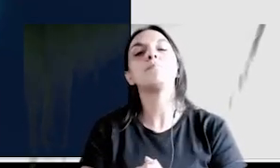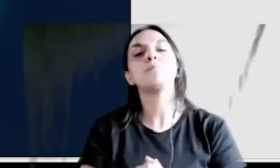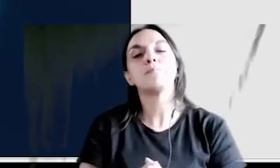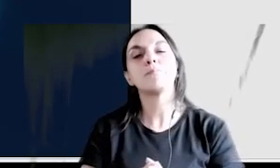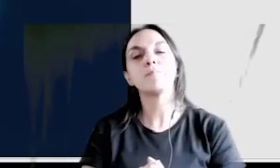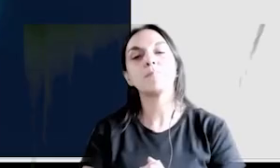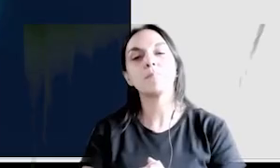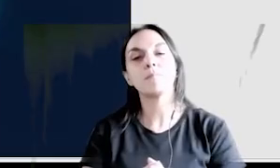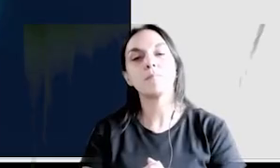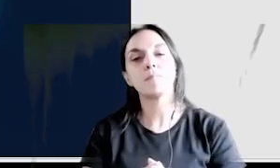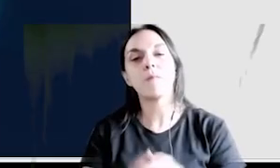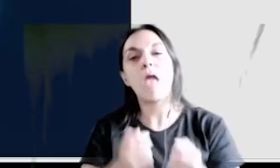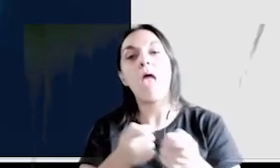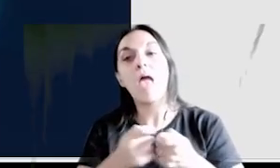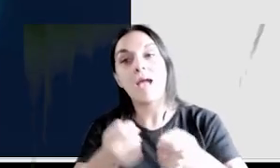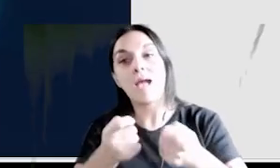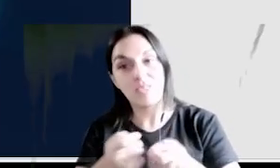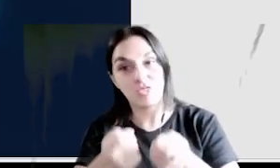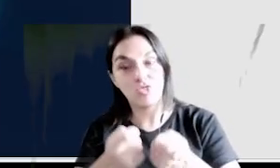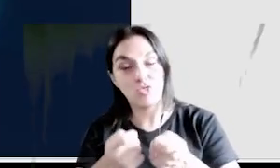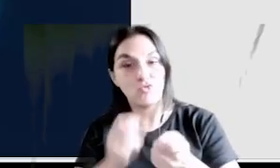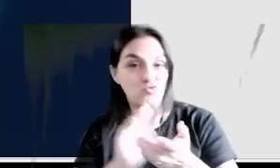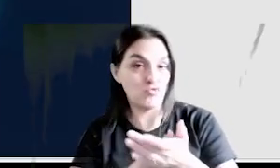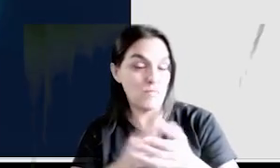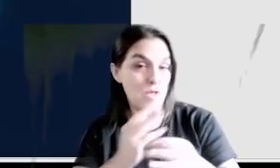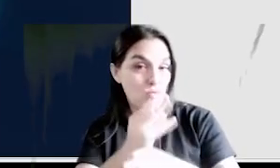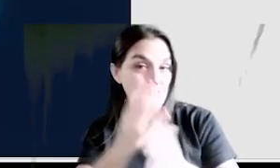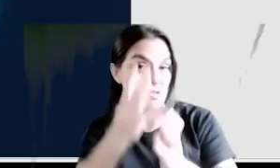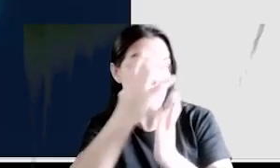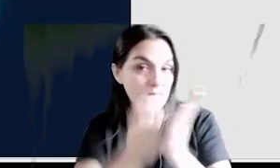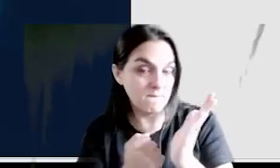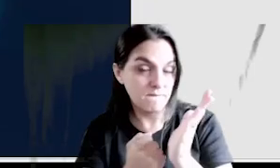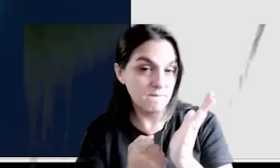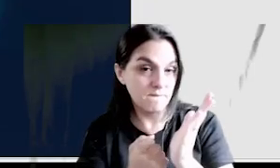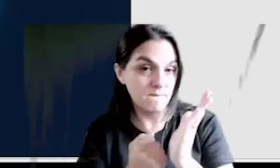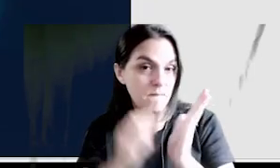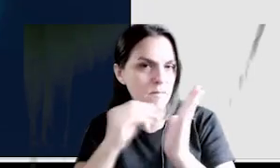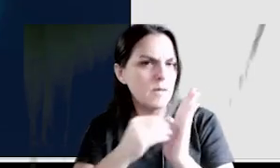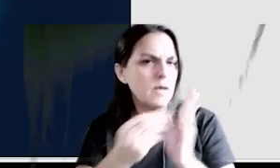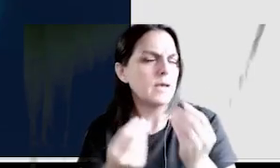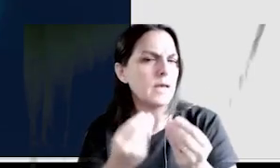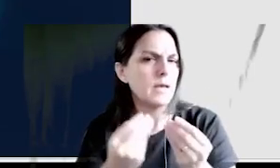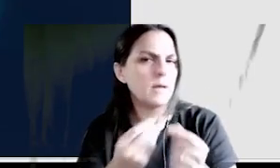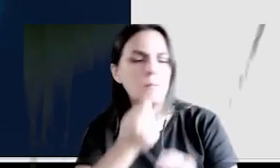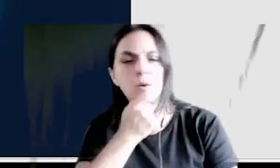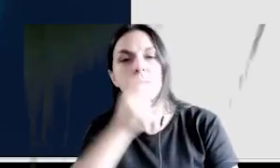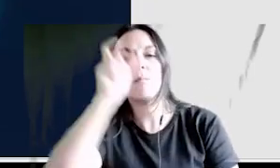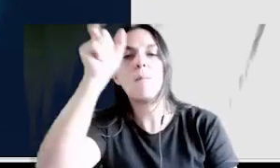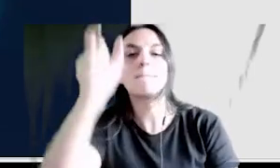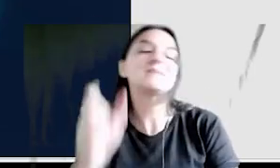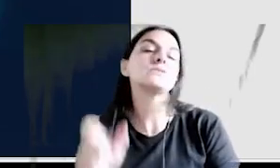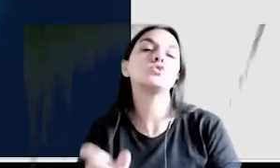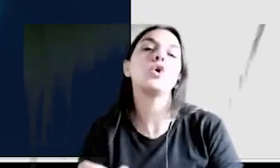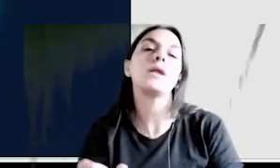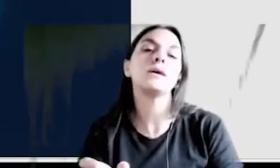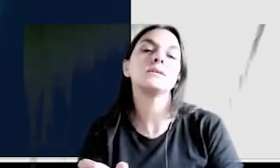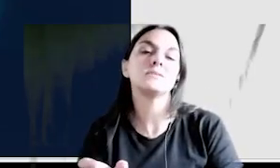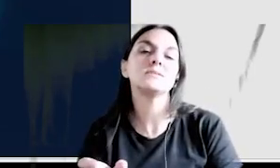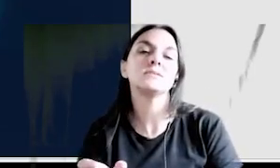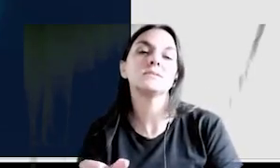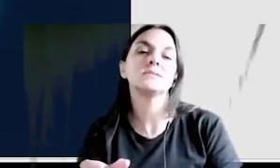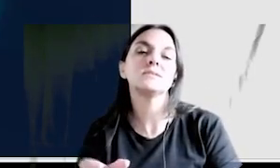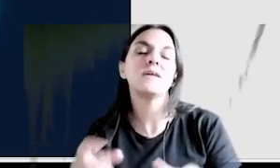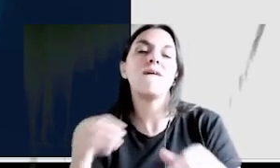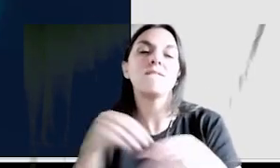los posibles gastos deducibles en materia de educación los gastos de las personas que constituyen cargas de